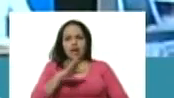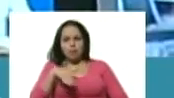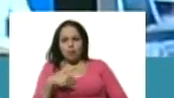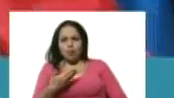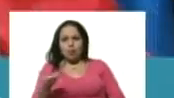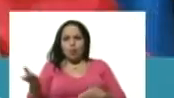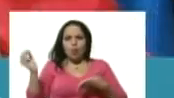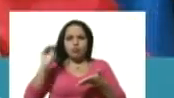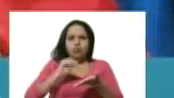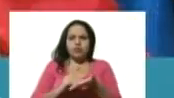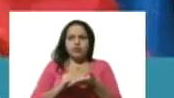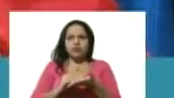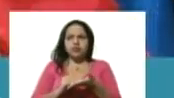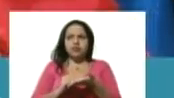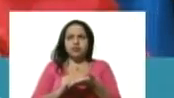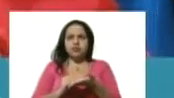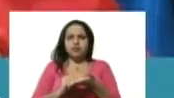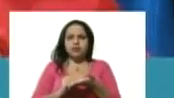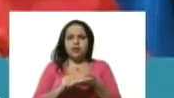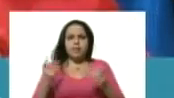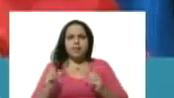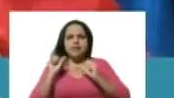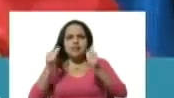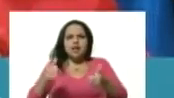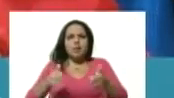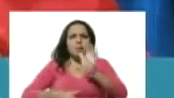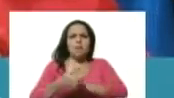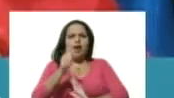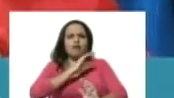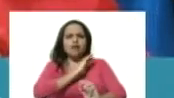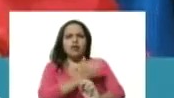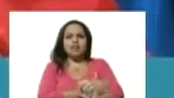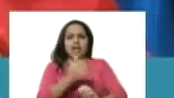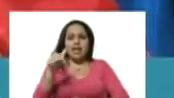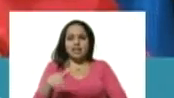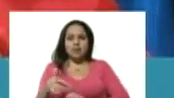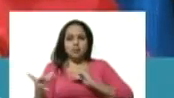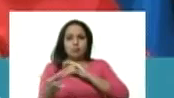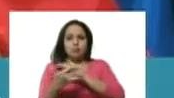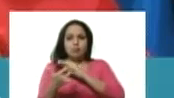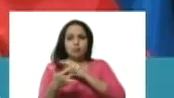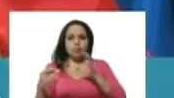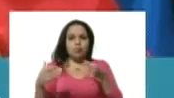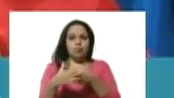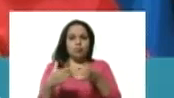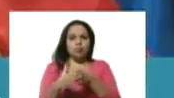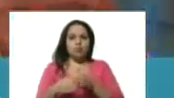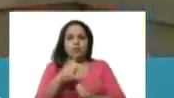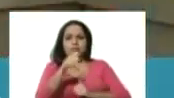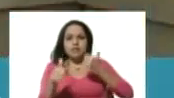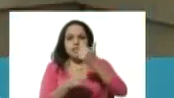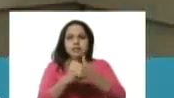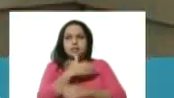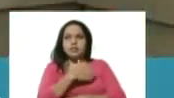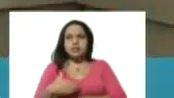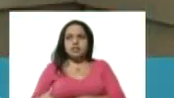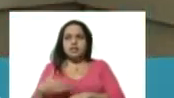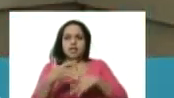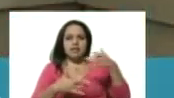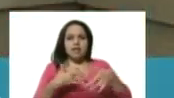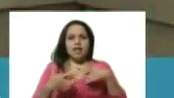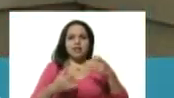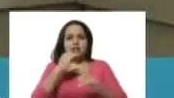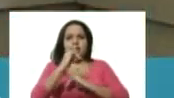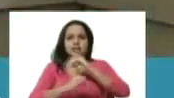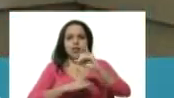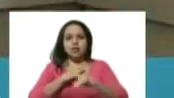relanzar con mayor fuerza. Los equipos técnicos, aquí está nuestro vicepresidente de Asuntos Internacionales de nuestra